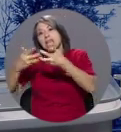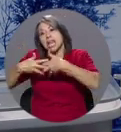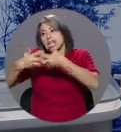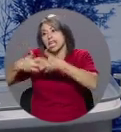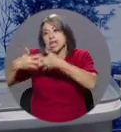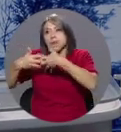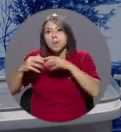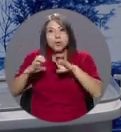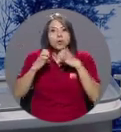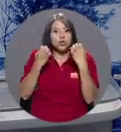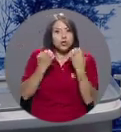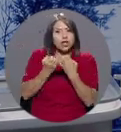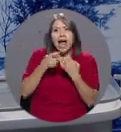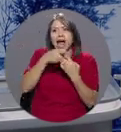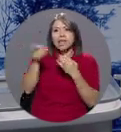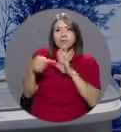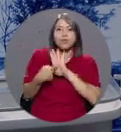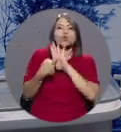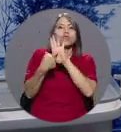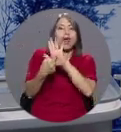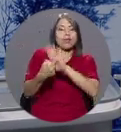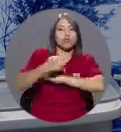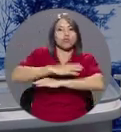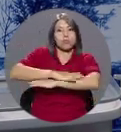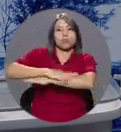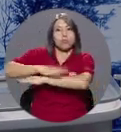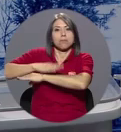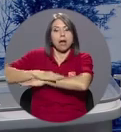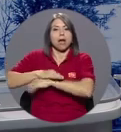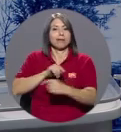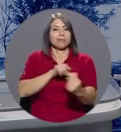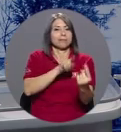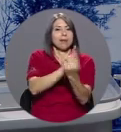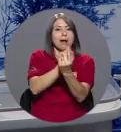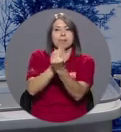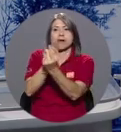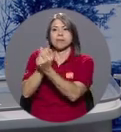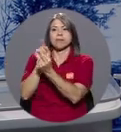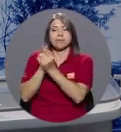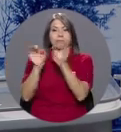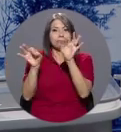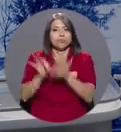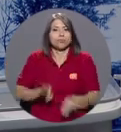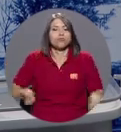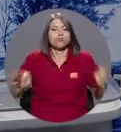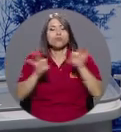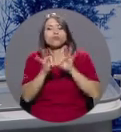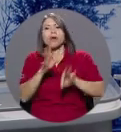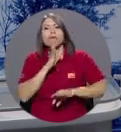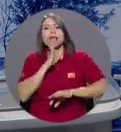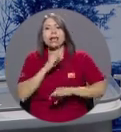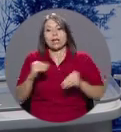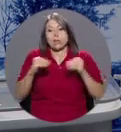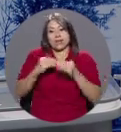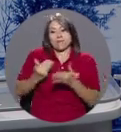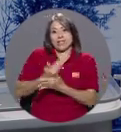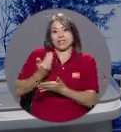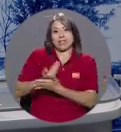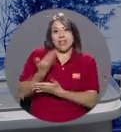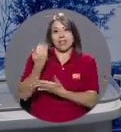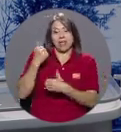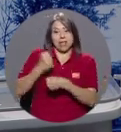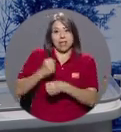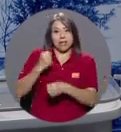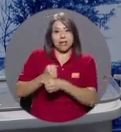la acuicultura, van a estar mostrando ahí sus productos. Va a ser un lugar de encuentro muy importante para hablar de lo más reciente que